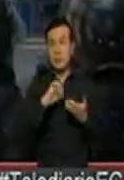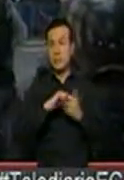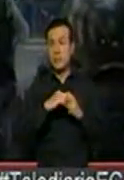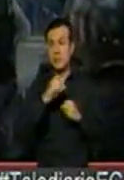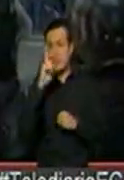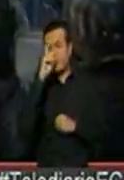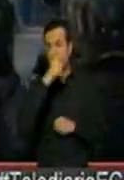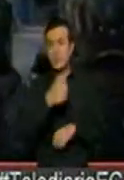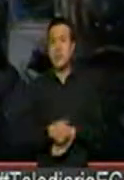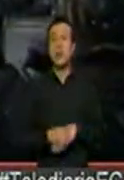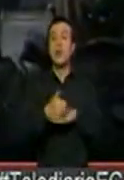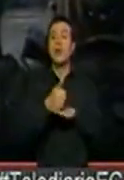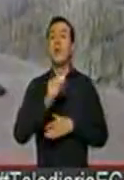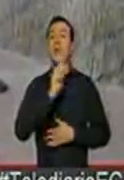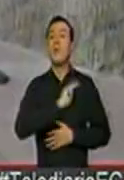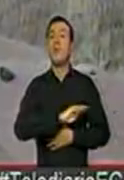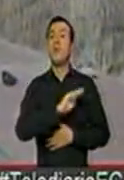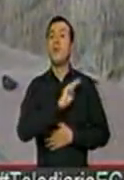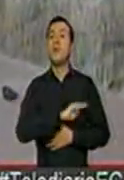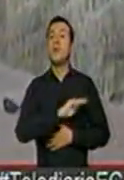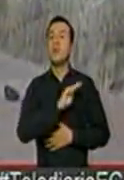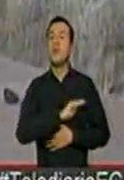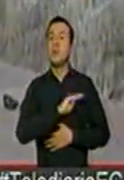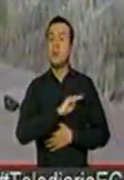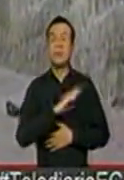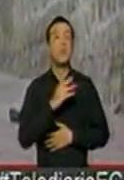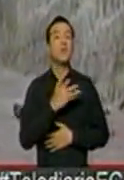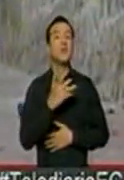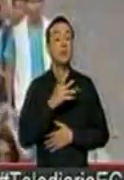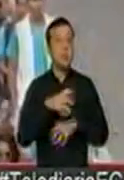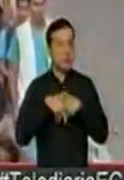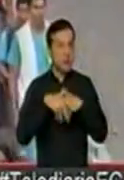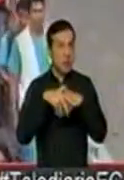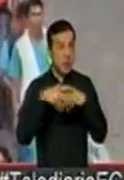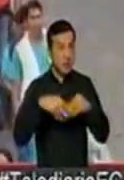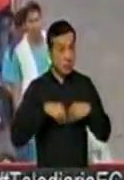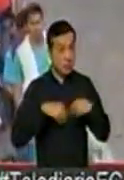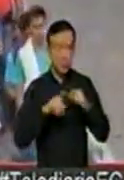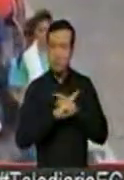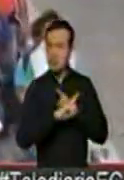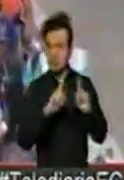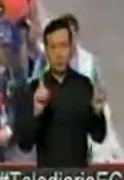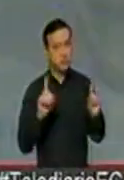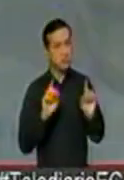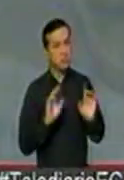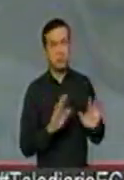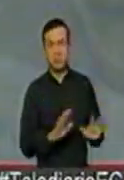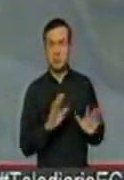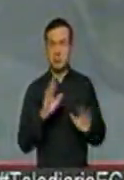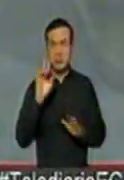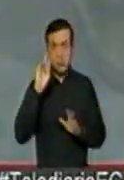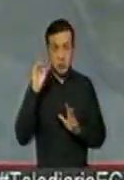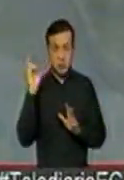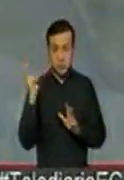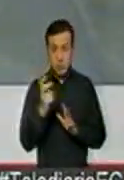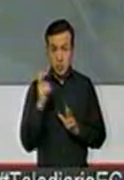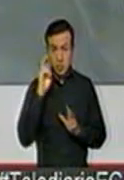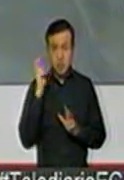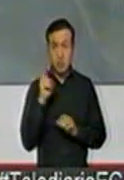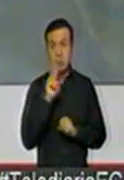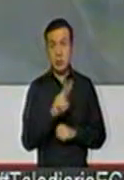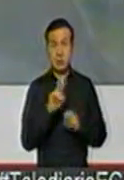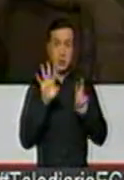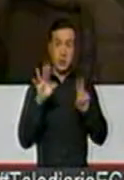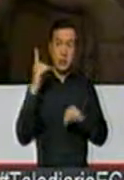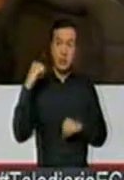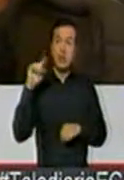las autoridades municipales no están de acuerdo con las movilizaciones que anuncia el FUT. En términos turísticos, por lo menos son 27 millones